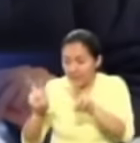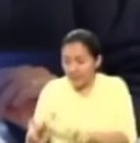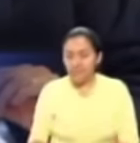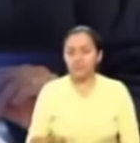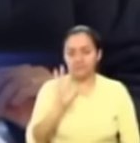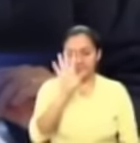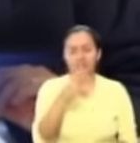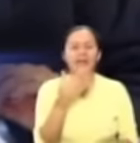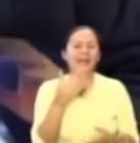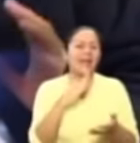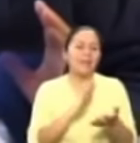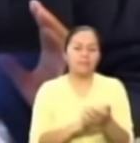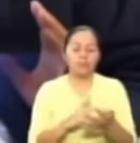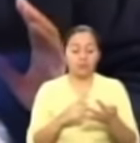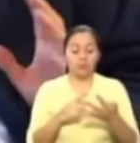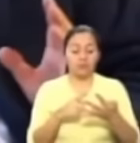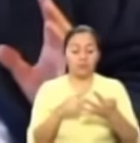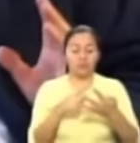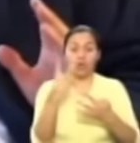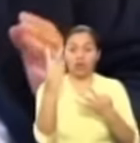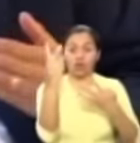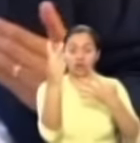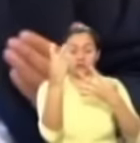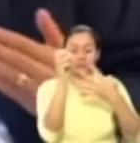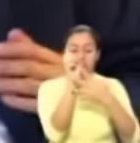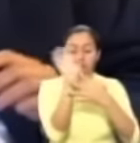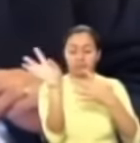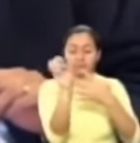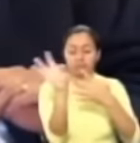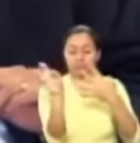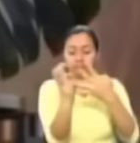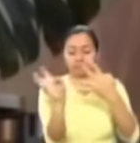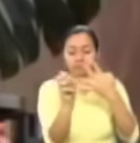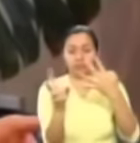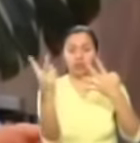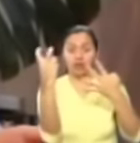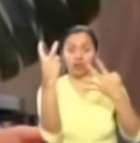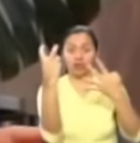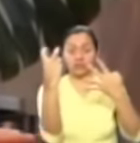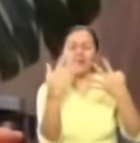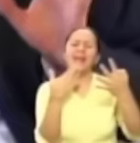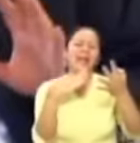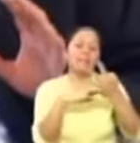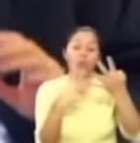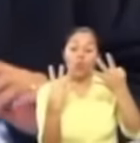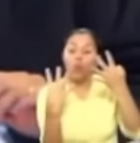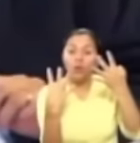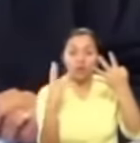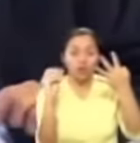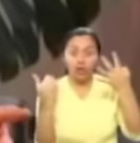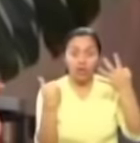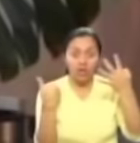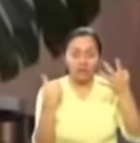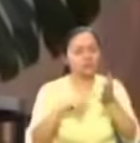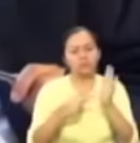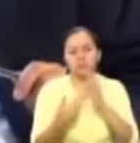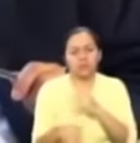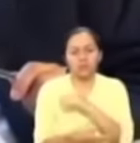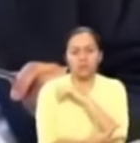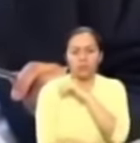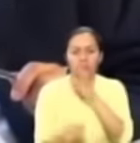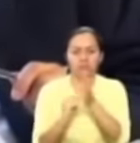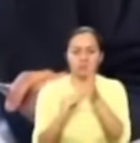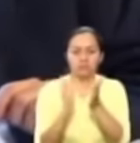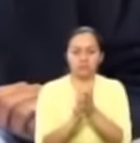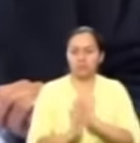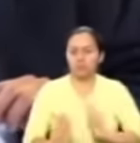menos 4 de estos 12 indicadores asociados a derechos del buen vivir. Si no tiene al menos una tercera parte. 4 de los 12 indicadores. Claro,